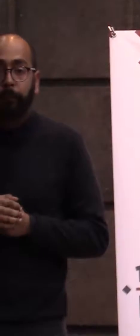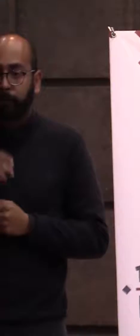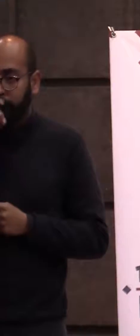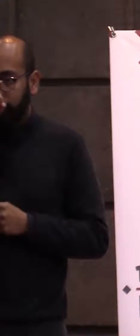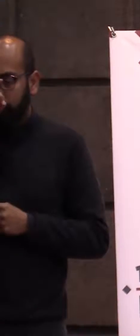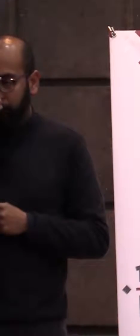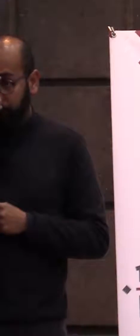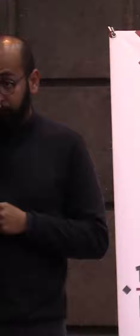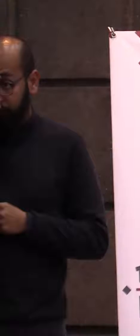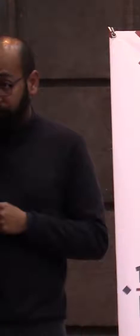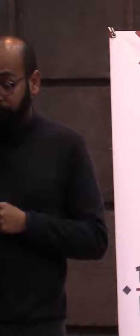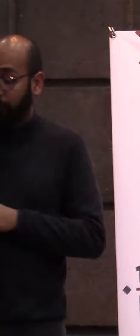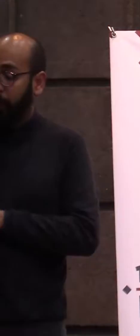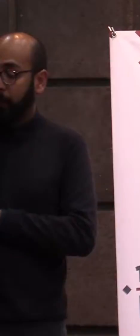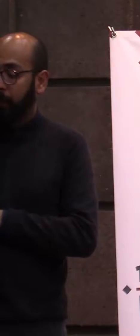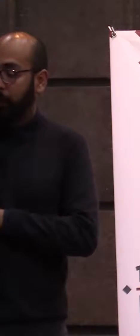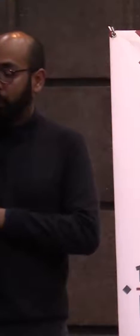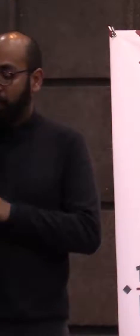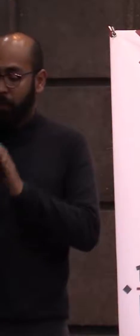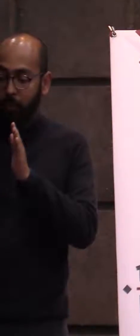decir, a